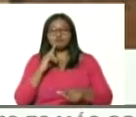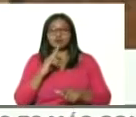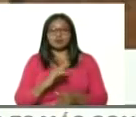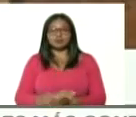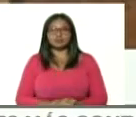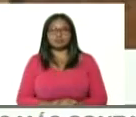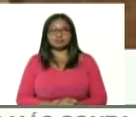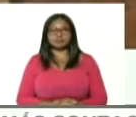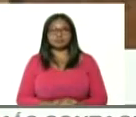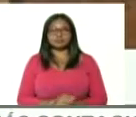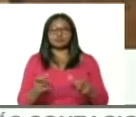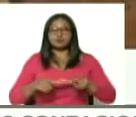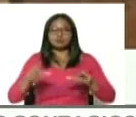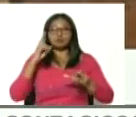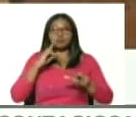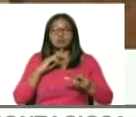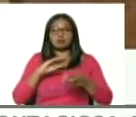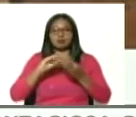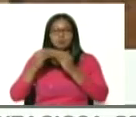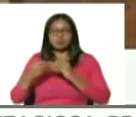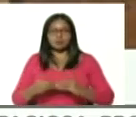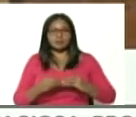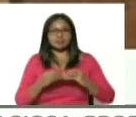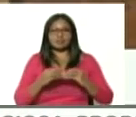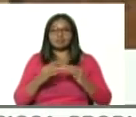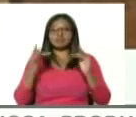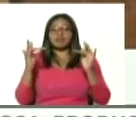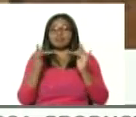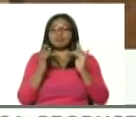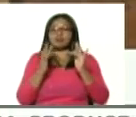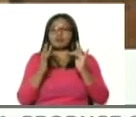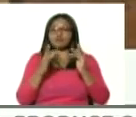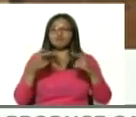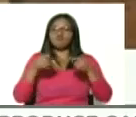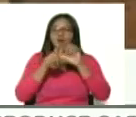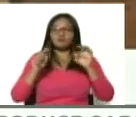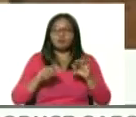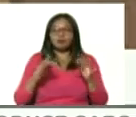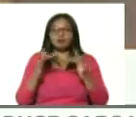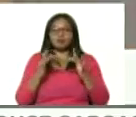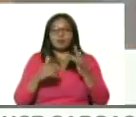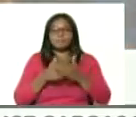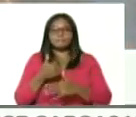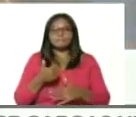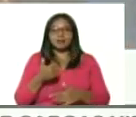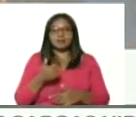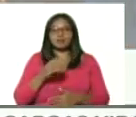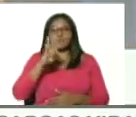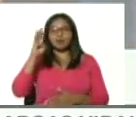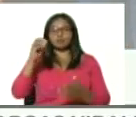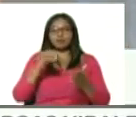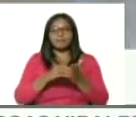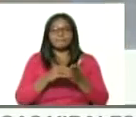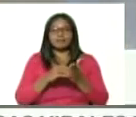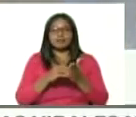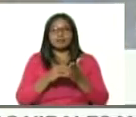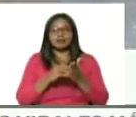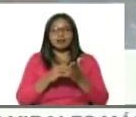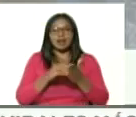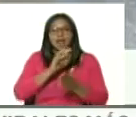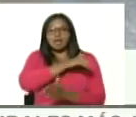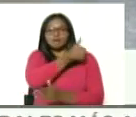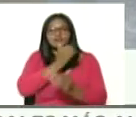El Salón Simón Bolívar ha sido acondicionado tecnológicamente para conectarnos con más de 4.000 jefes,